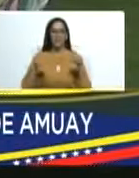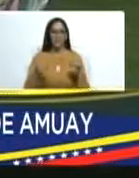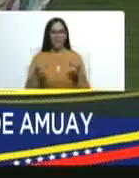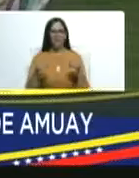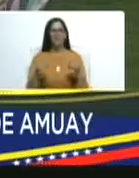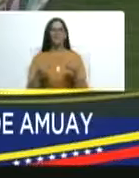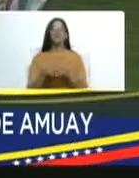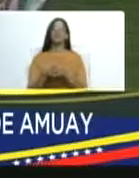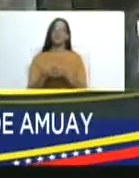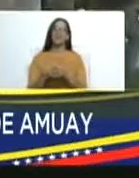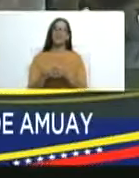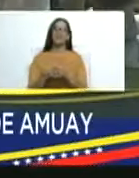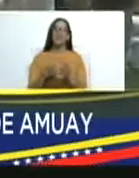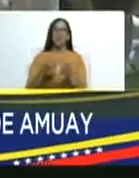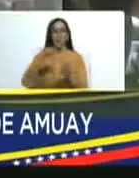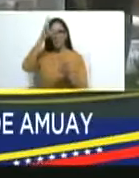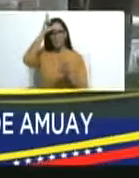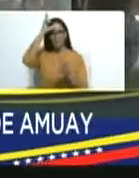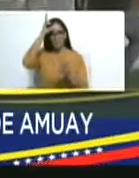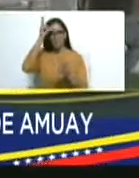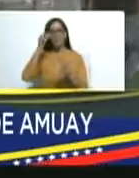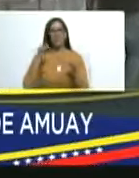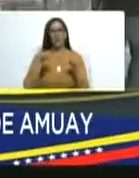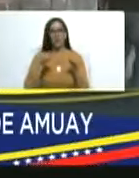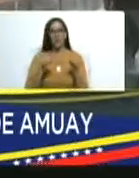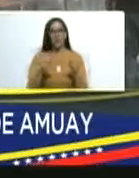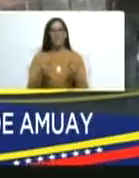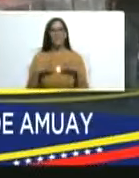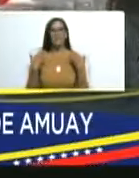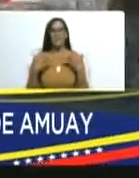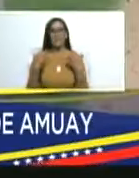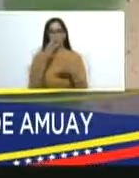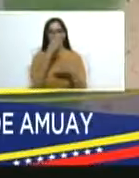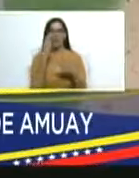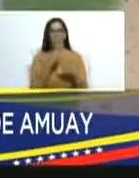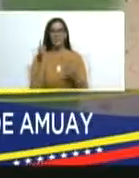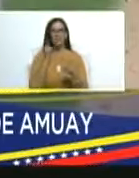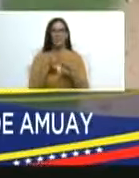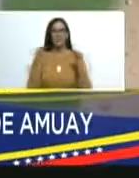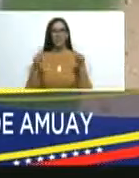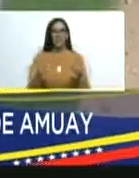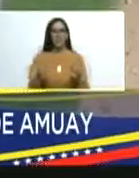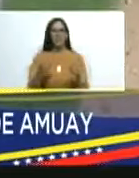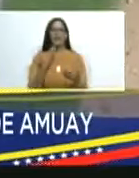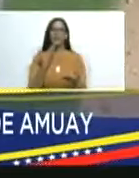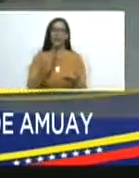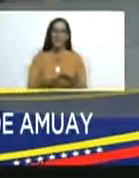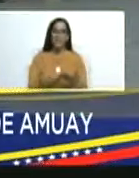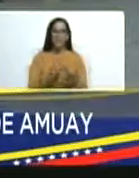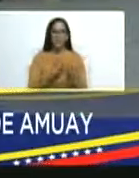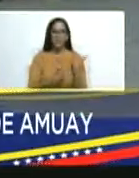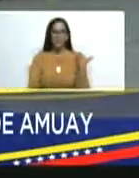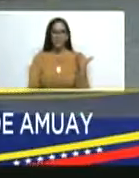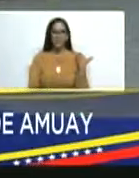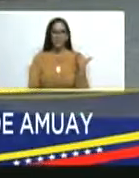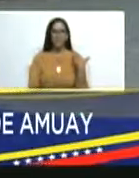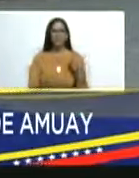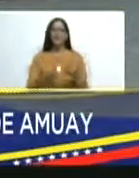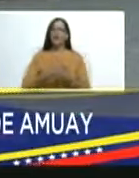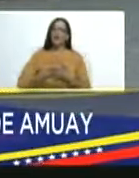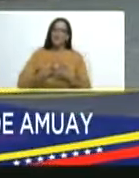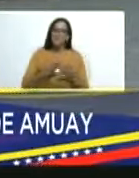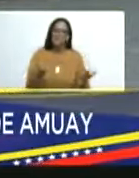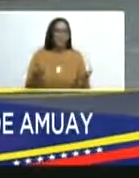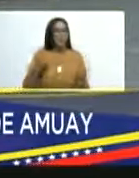desde la península de Paraguaná, y con esta alegría y este compromiso. Desde aquí le damos las gracias, presidente, y a la orden para